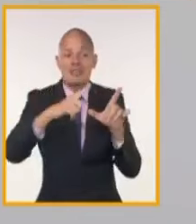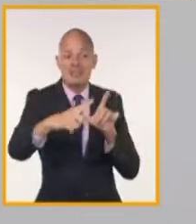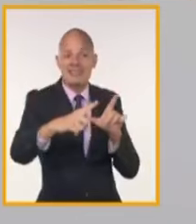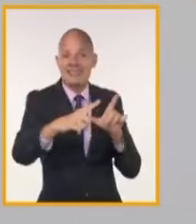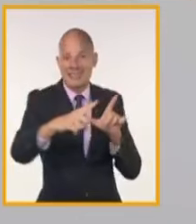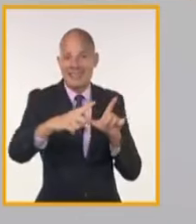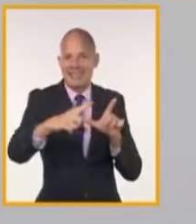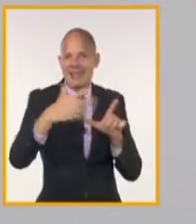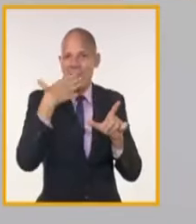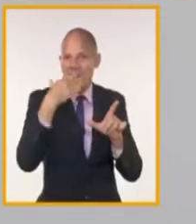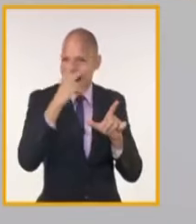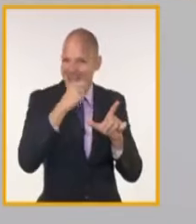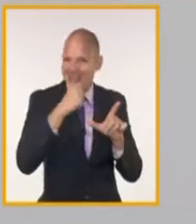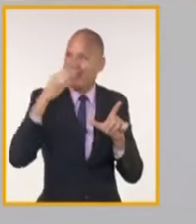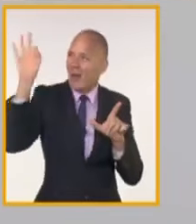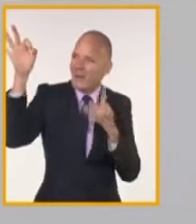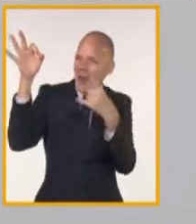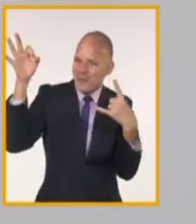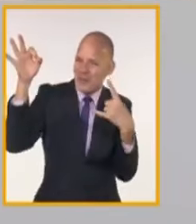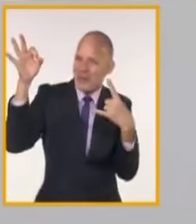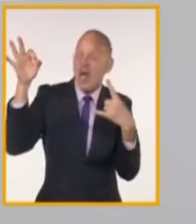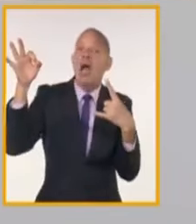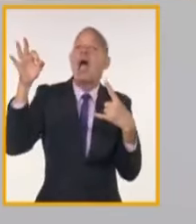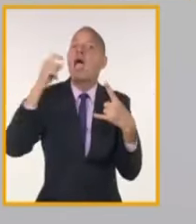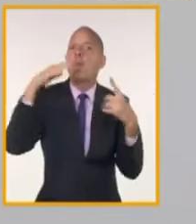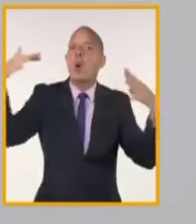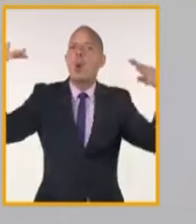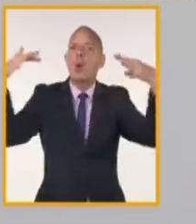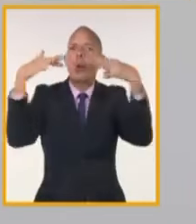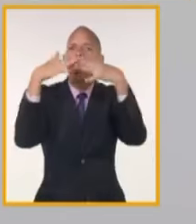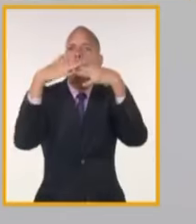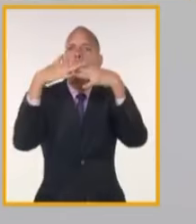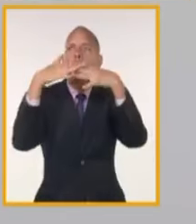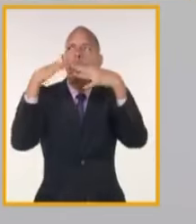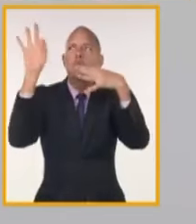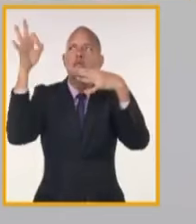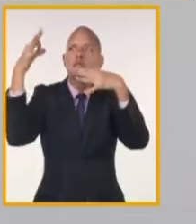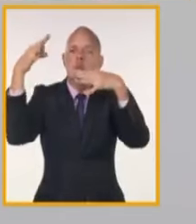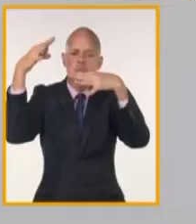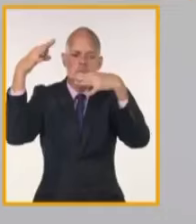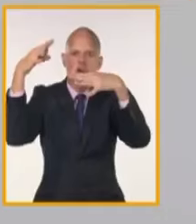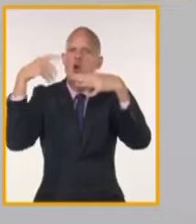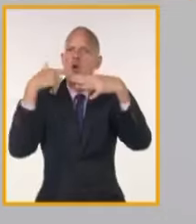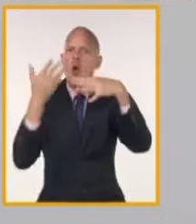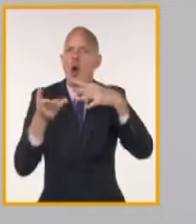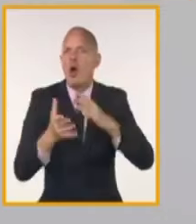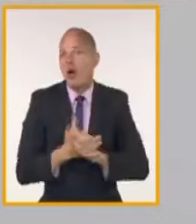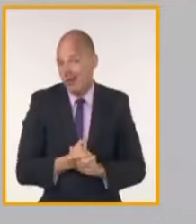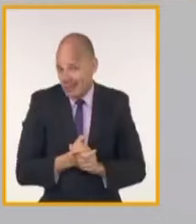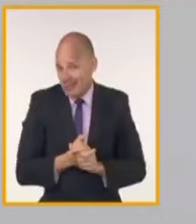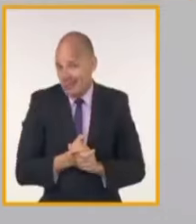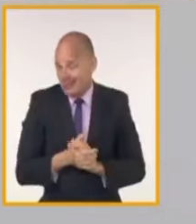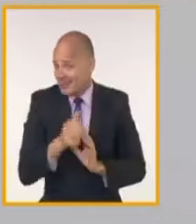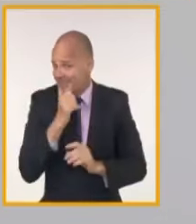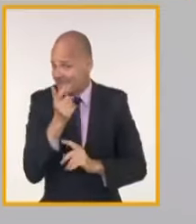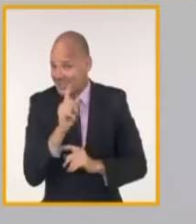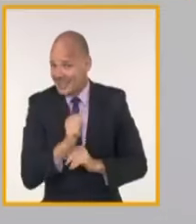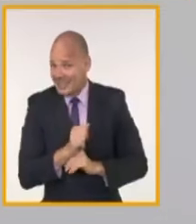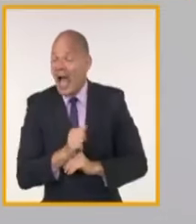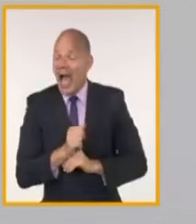pasa si tú tienes los parques Entonces hubo que diseñar los parques en unas dimensiones a una distancia al uno del otro interconectarse por